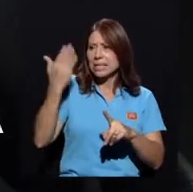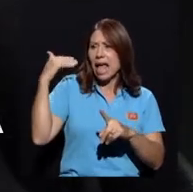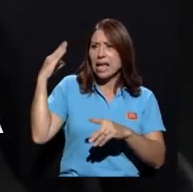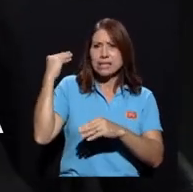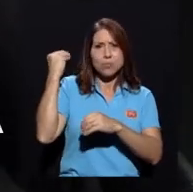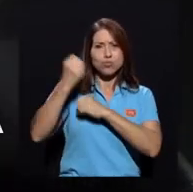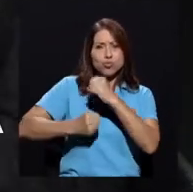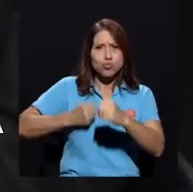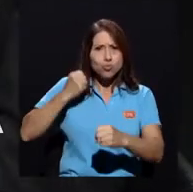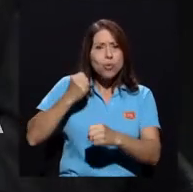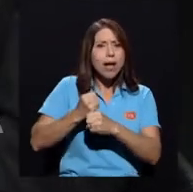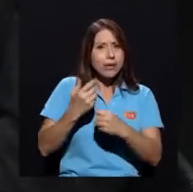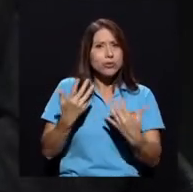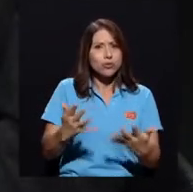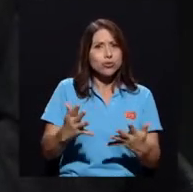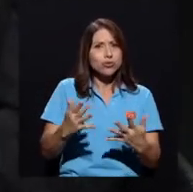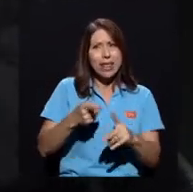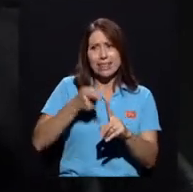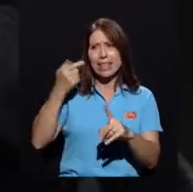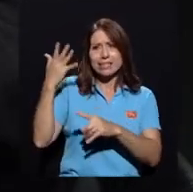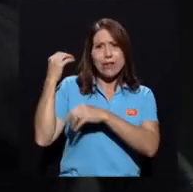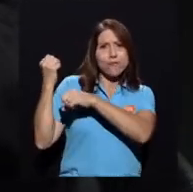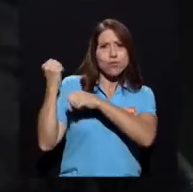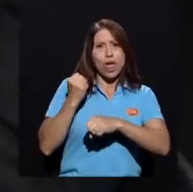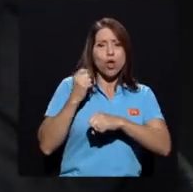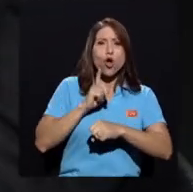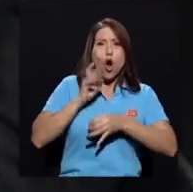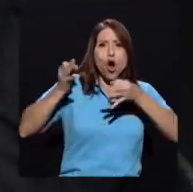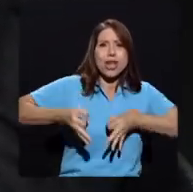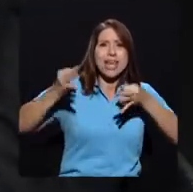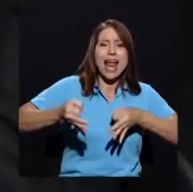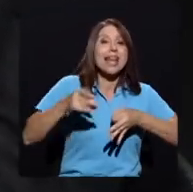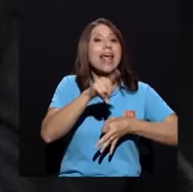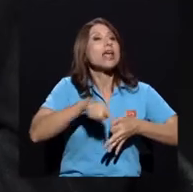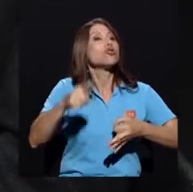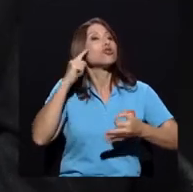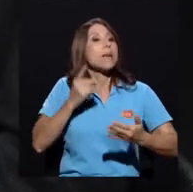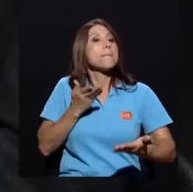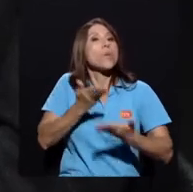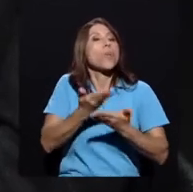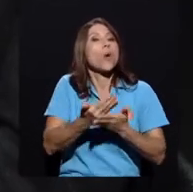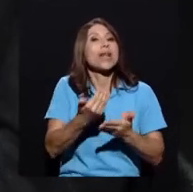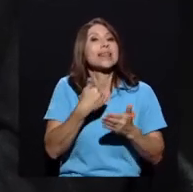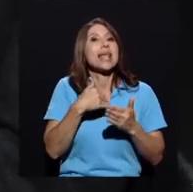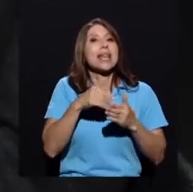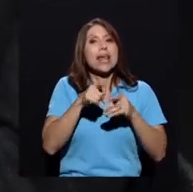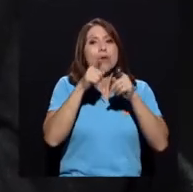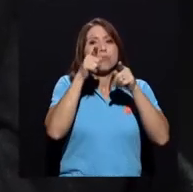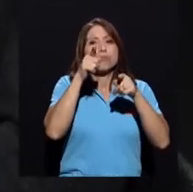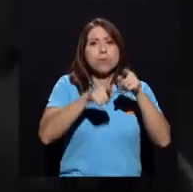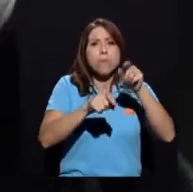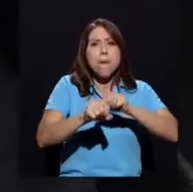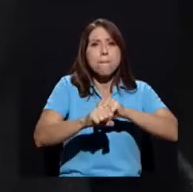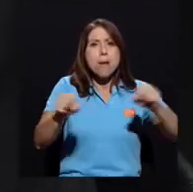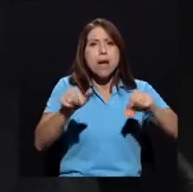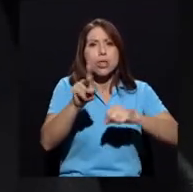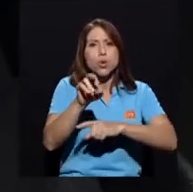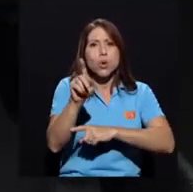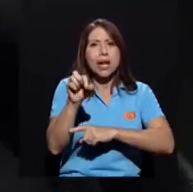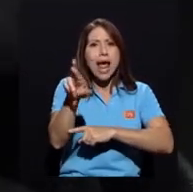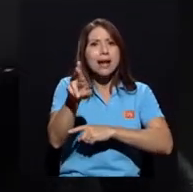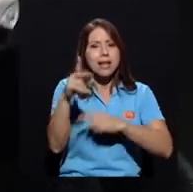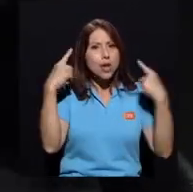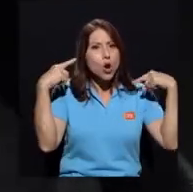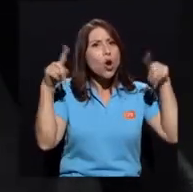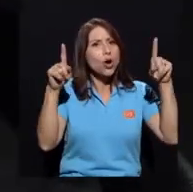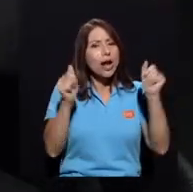años, desde el fundador original, tener un arsenal nuclear, y lo logran. Lograron con gran esfuerzo tenerlo. A